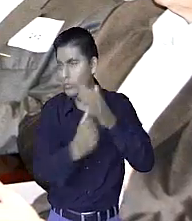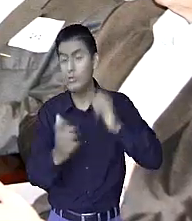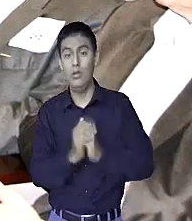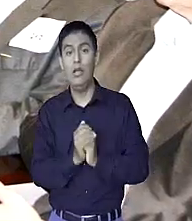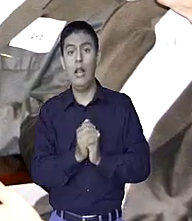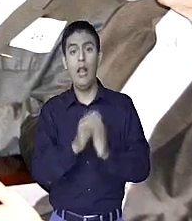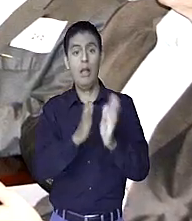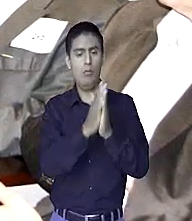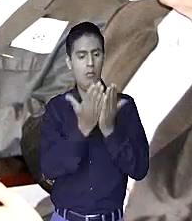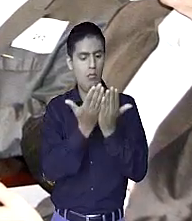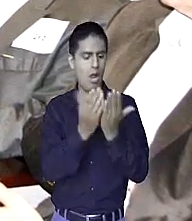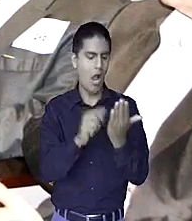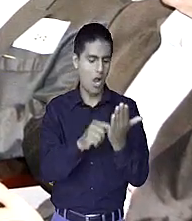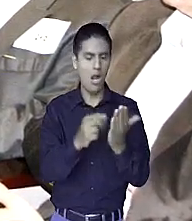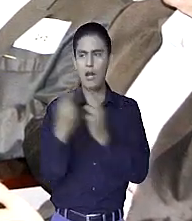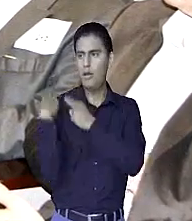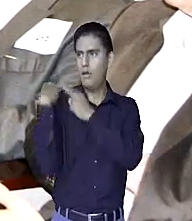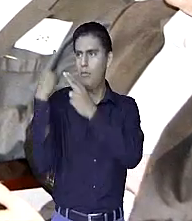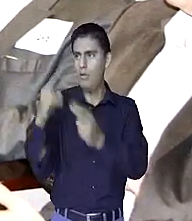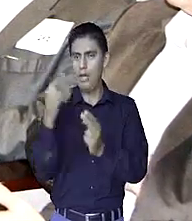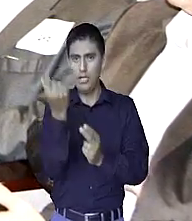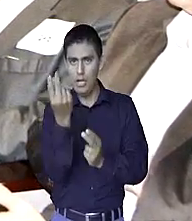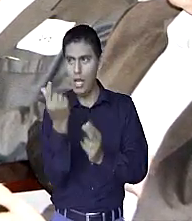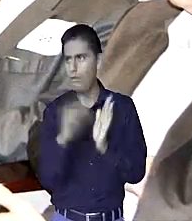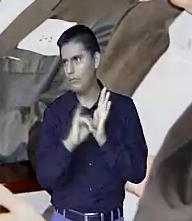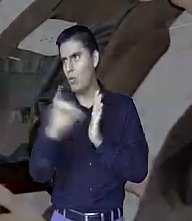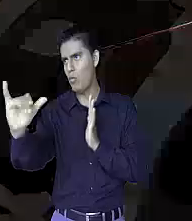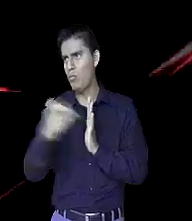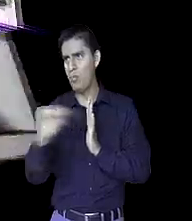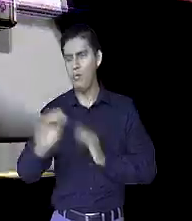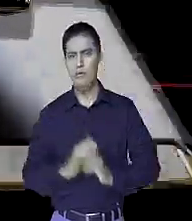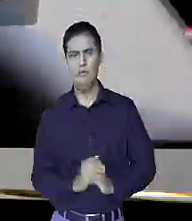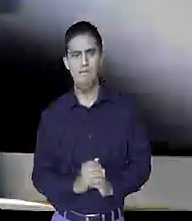artículo 75 del Código Orgánico Monetario y Financiero.